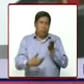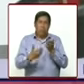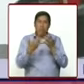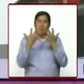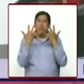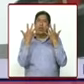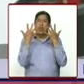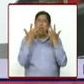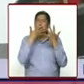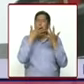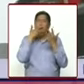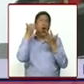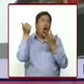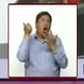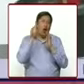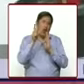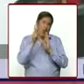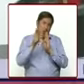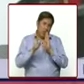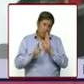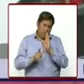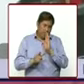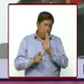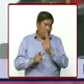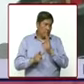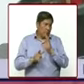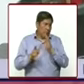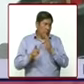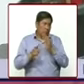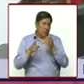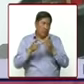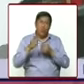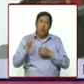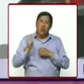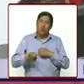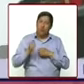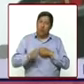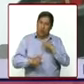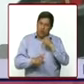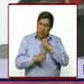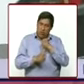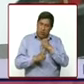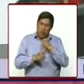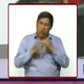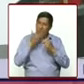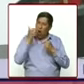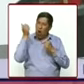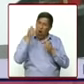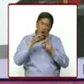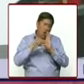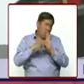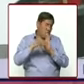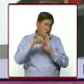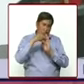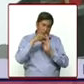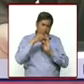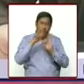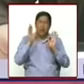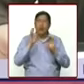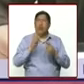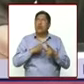10 listas, los mejores notas que han obtenido los 10